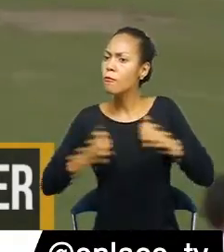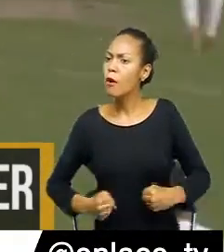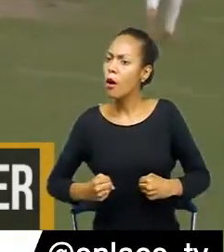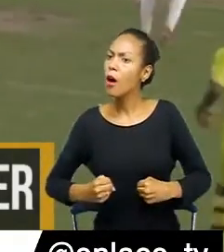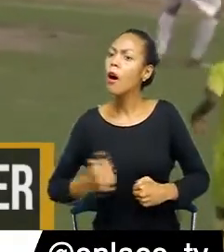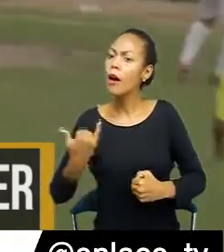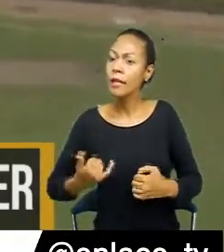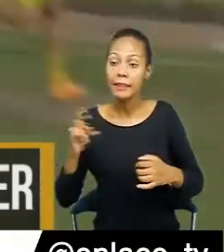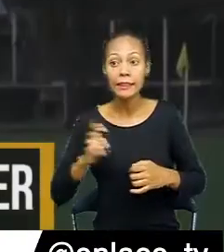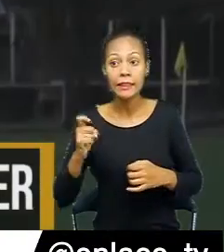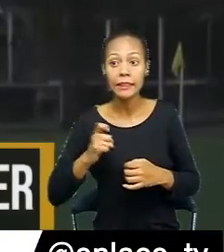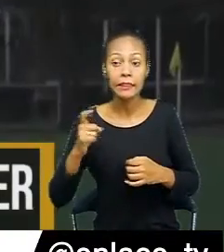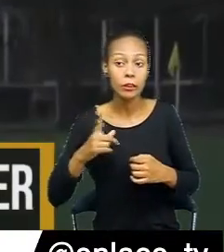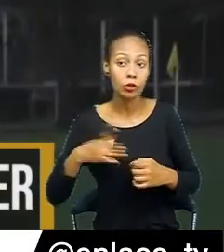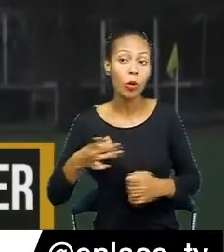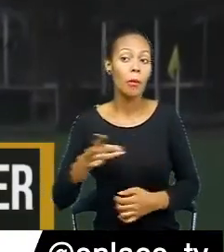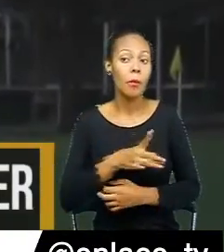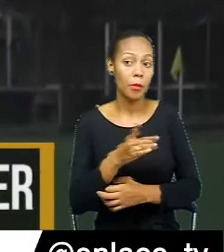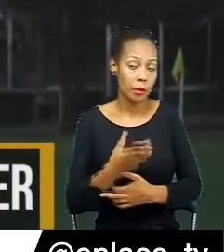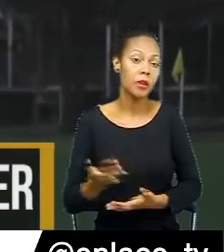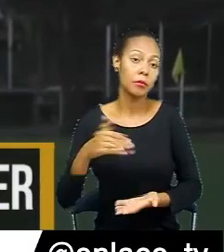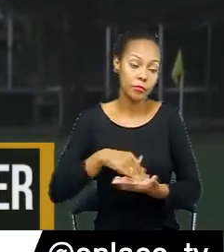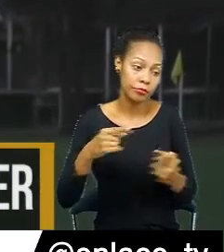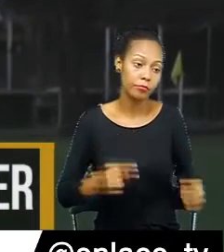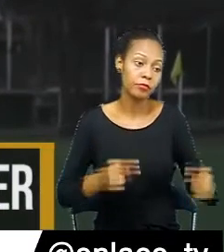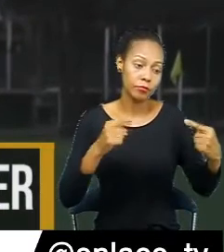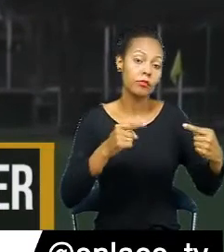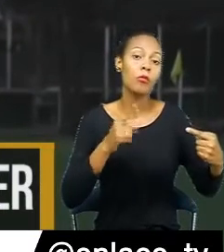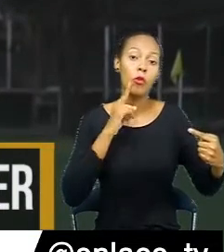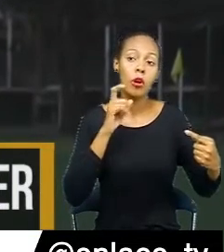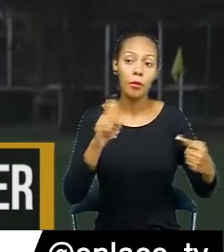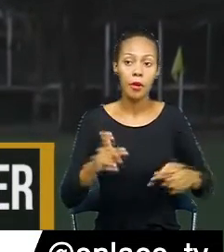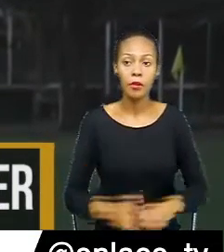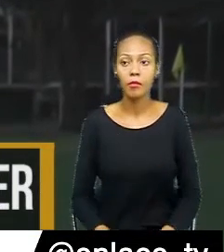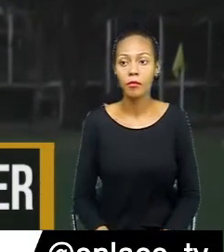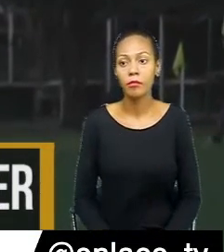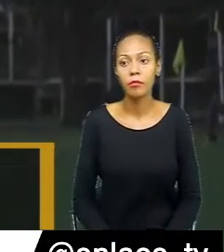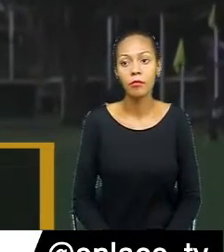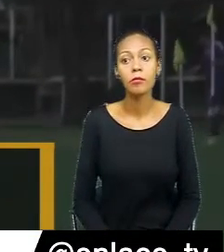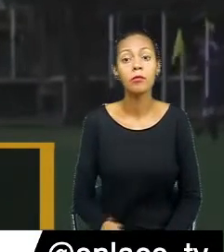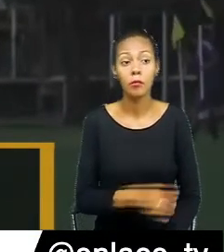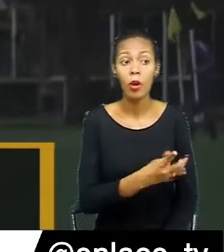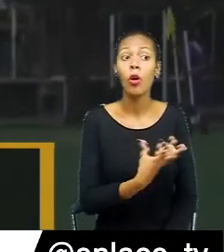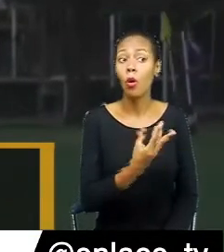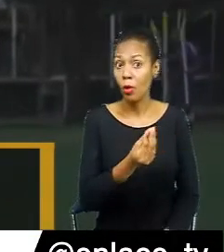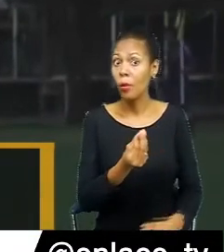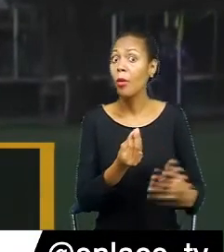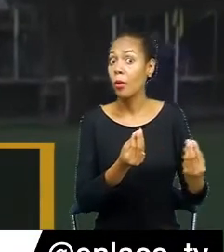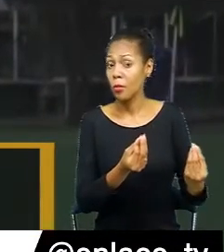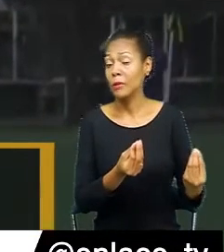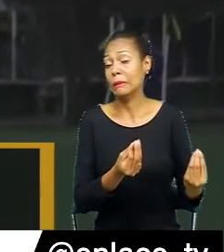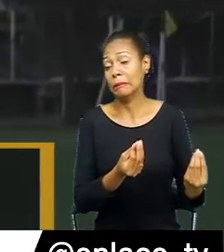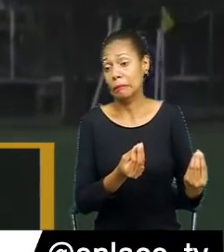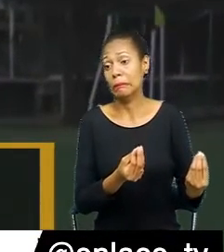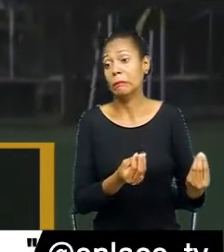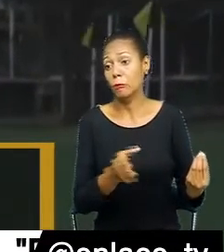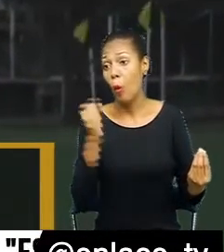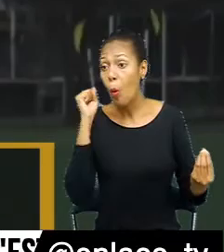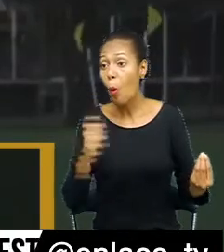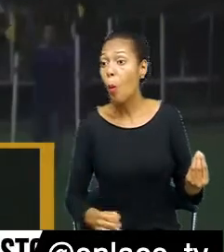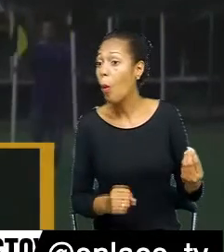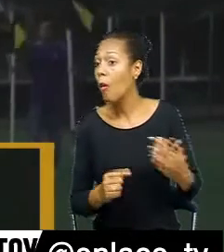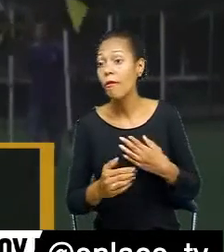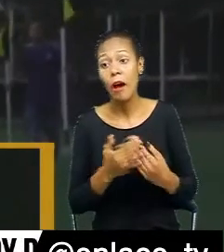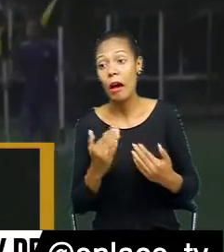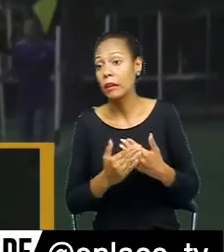sumar en Bucaramanga. Cosas cambian, ya este estado ya son los 6 mejores equipos de Colombia, entonces todo es otro nivel y otro estilo de